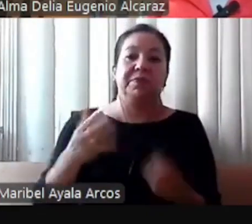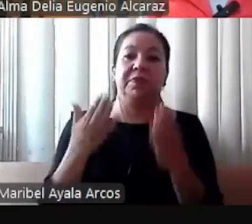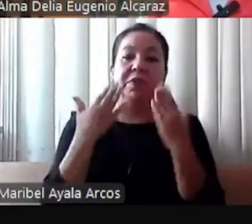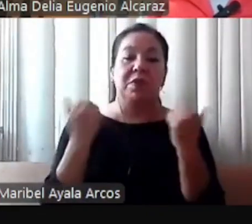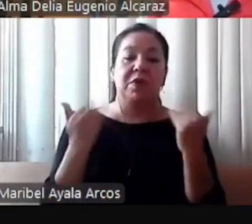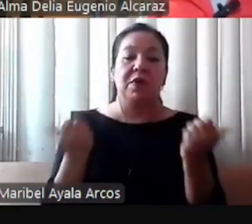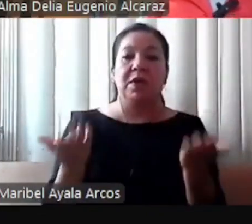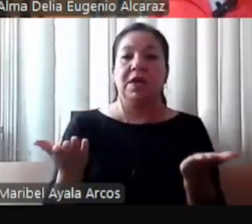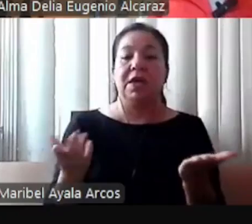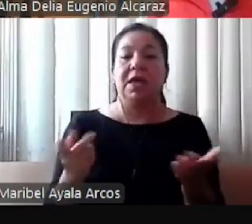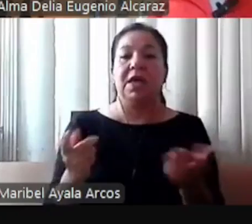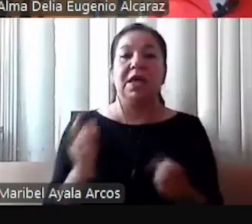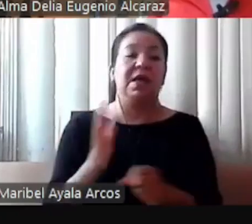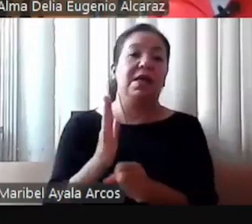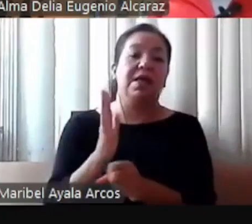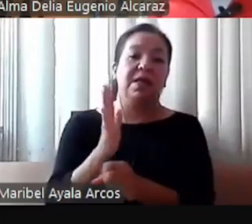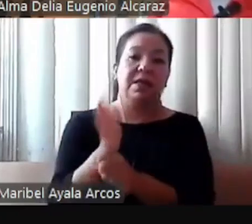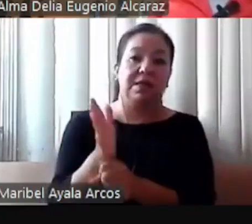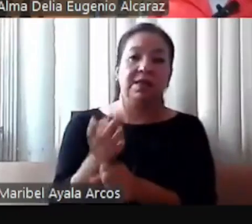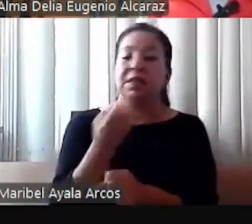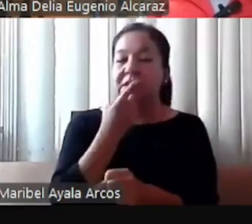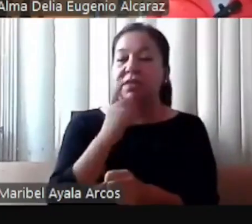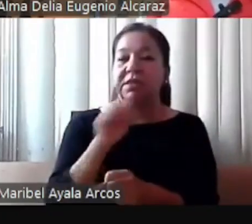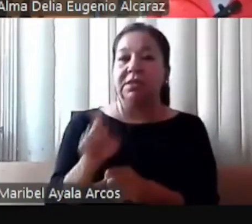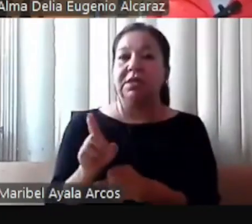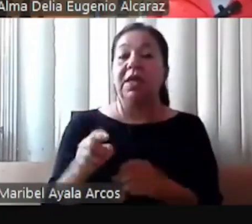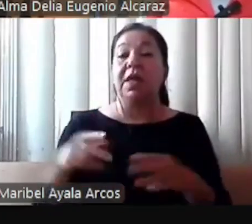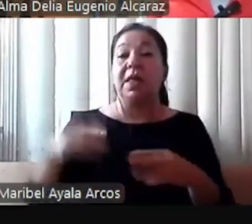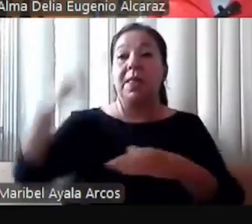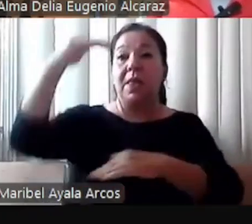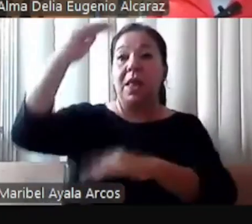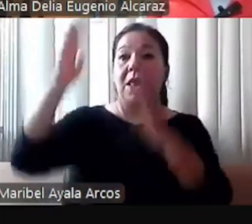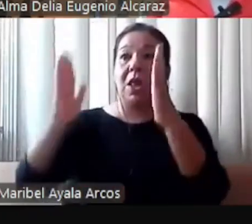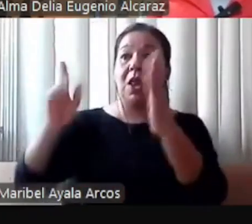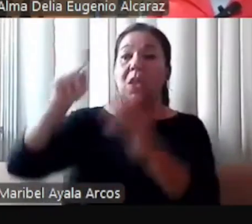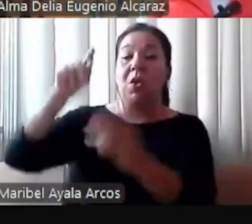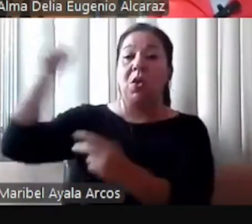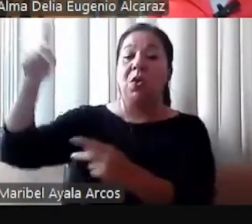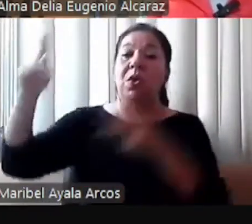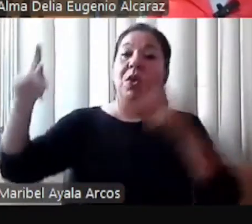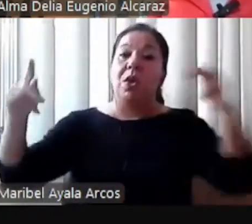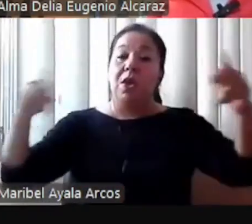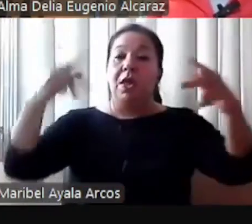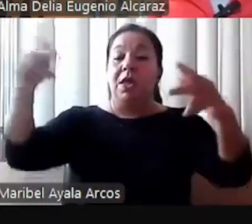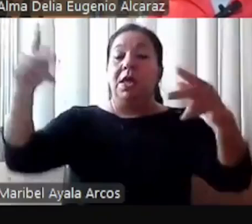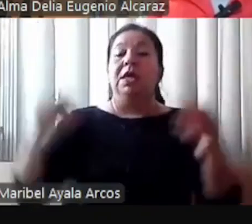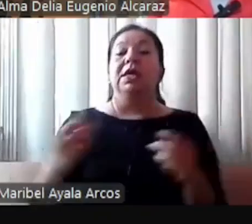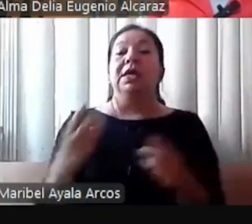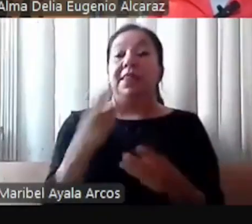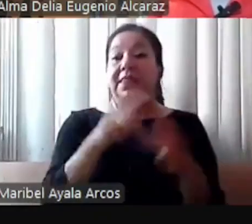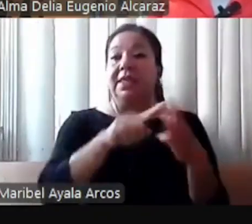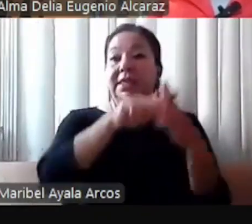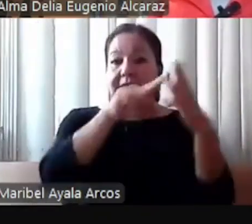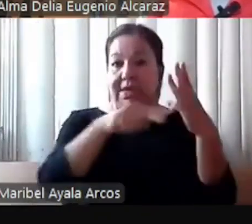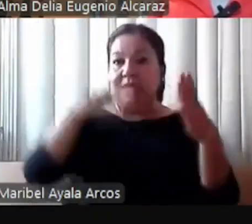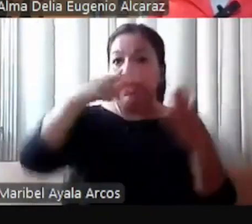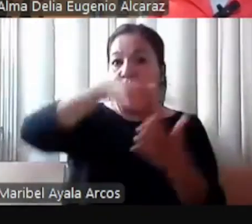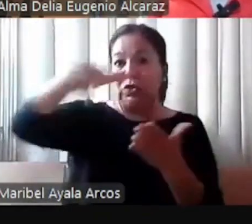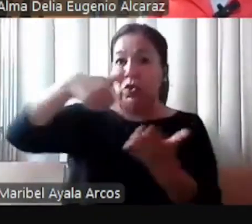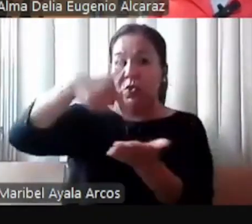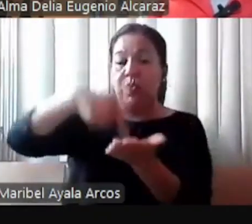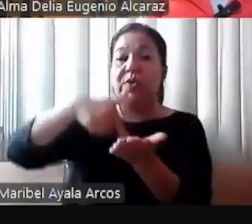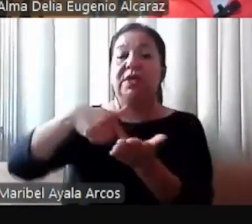de campaña por medio de la colocación de lonas en 3 ubicaciones distintas de la ciudad de Taxco, al no haberse acreditado la actualización del elemento